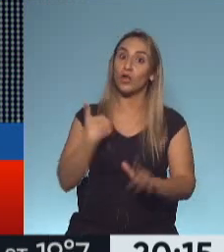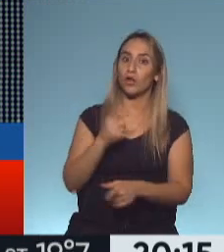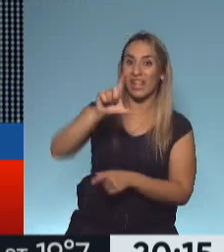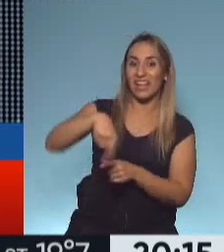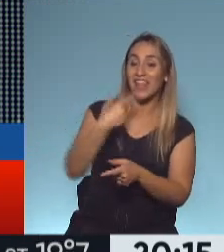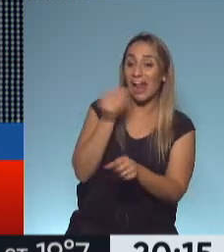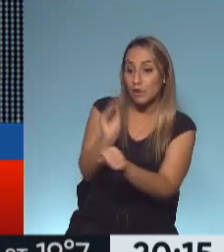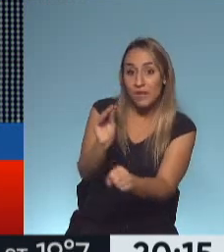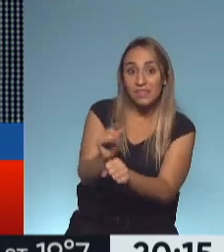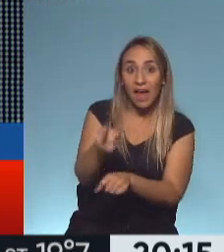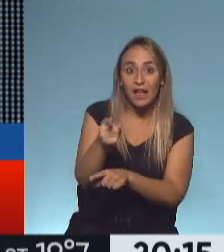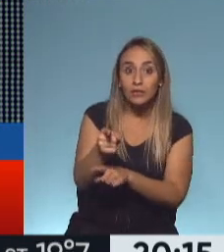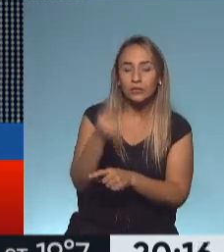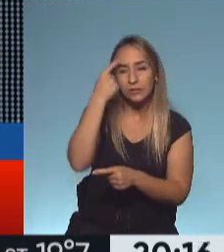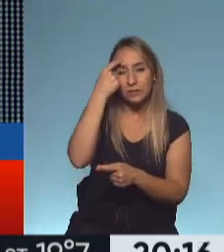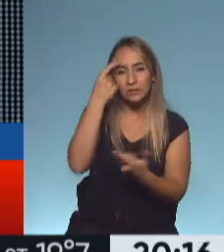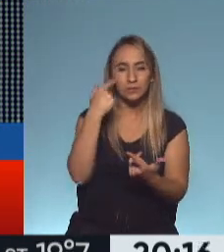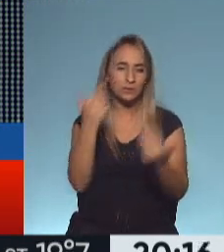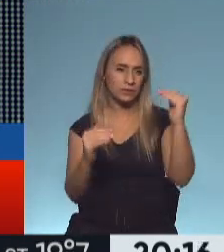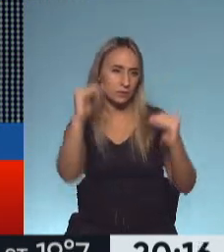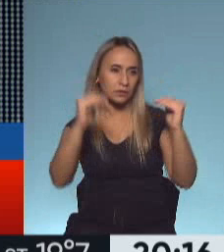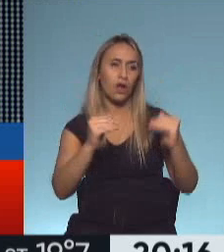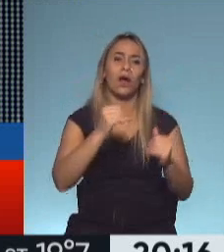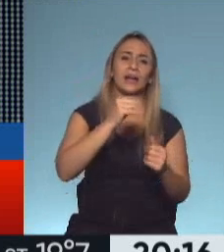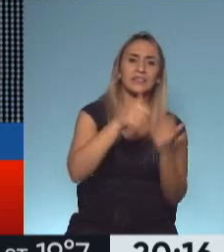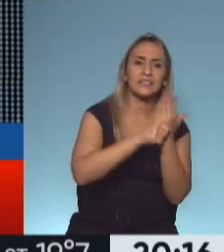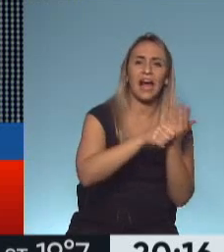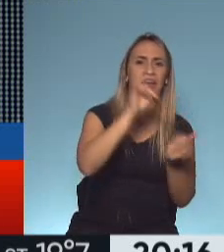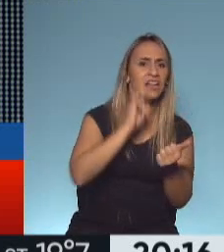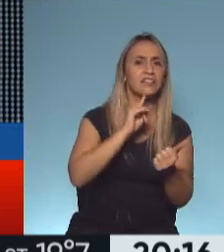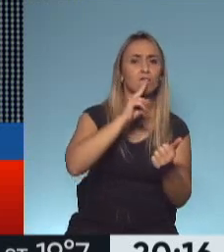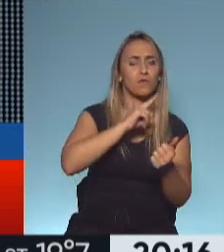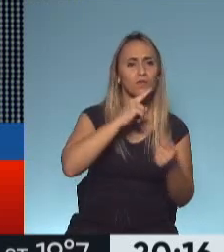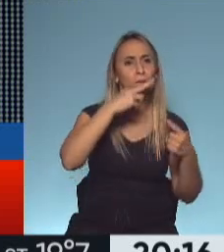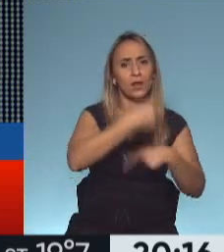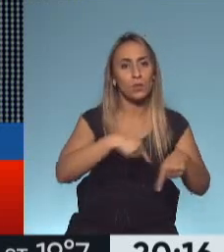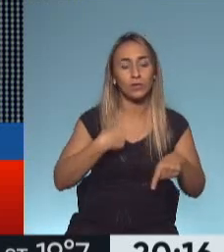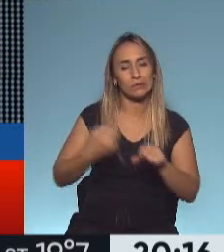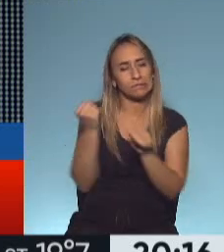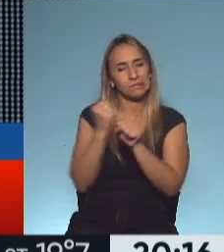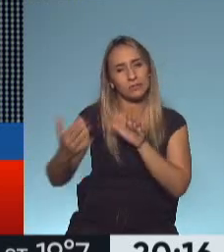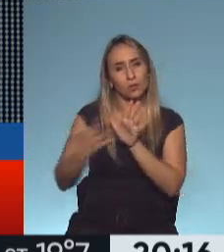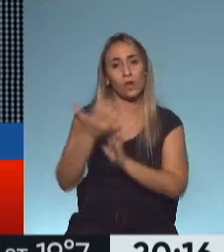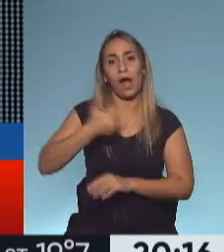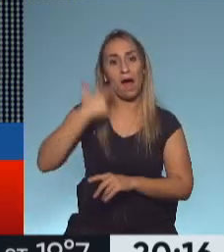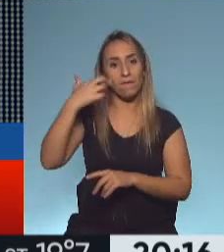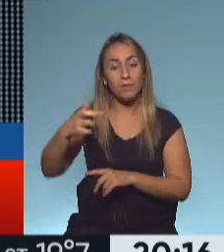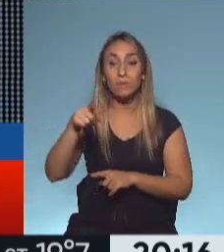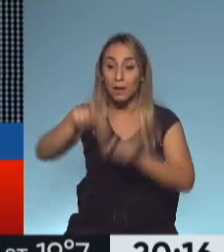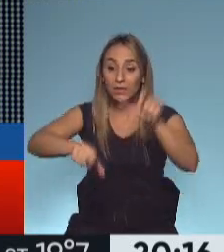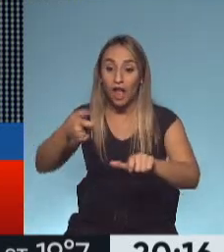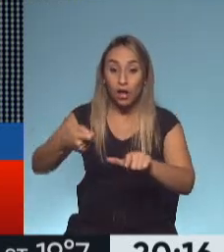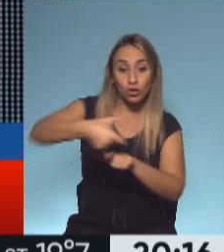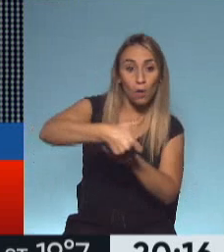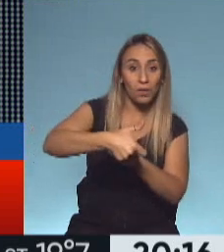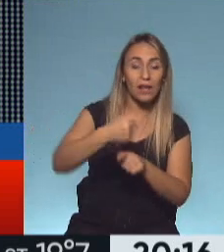va evolucionando eso. Leche, carne, frutas y verduras. Yo estoy trabajando con la FIP para que quien compra esos productos, por ejemplo, no pague IVA. Entonces,